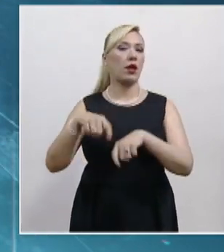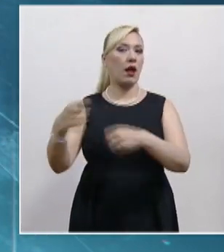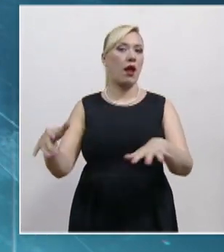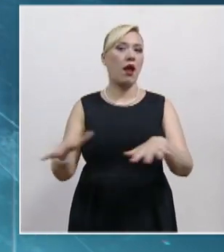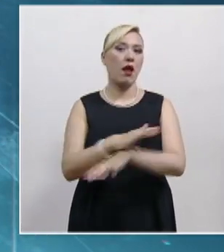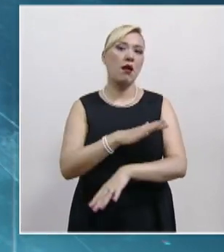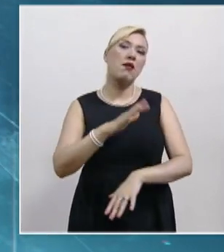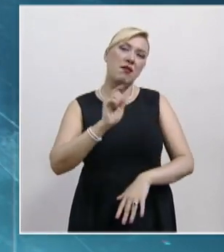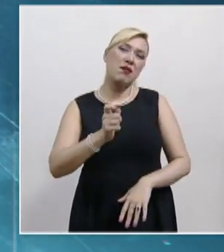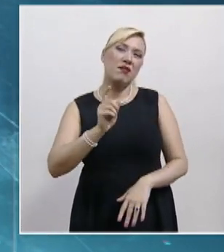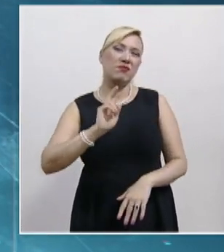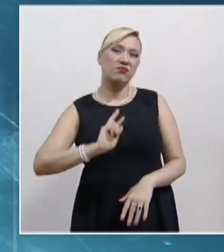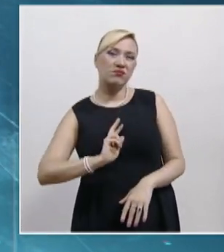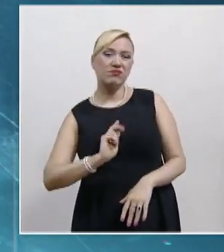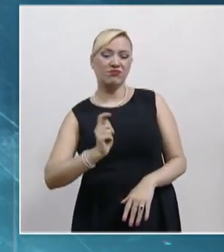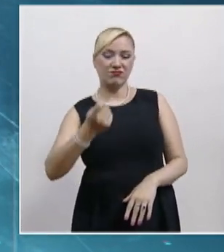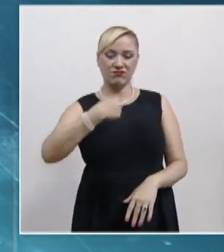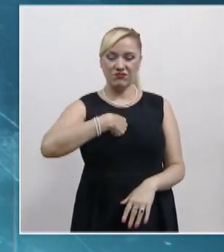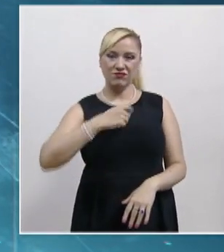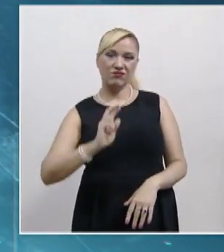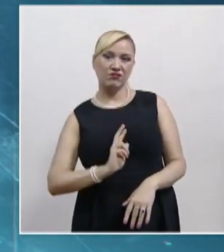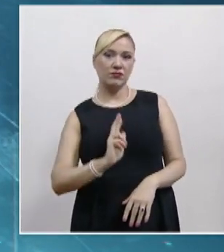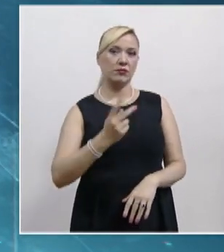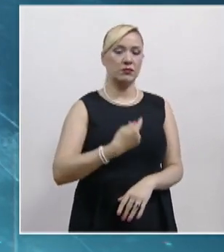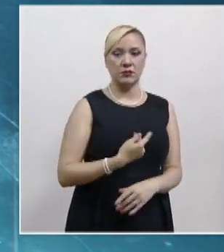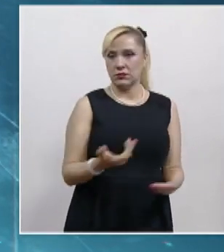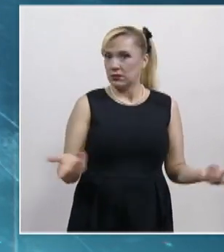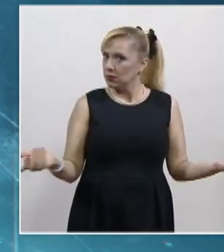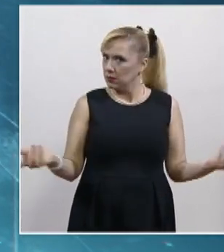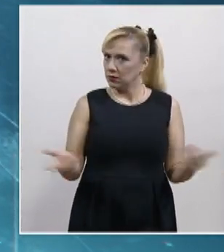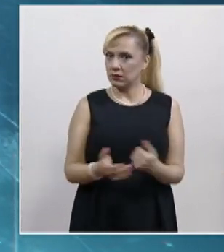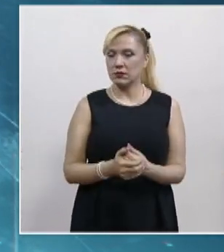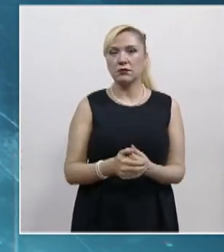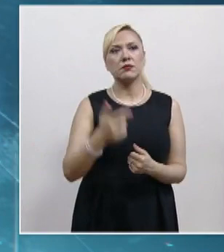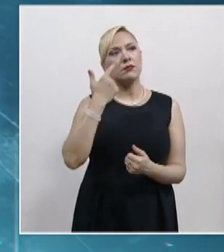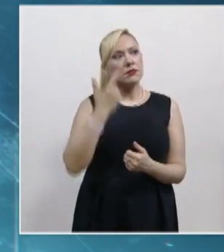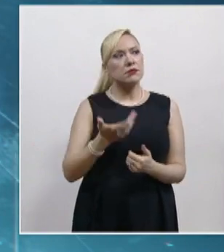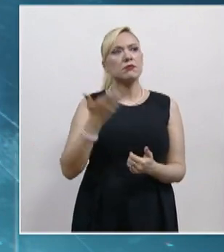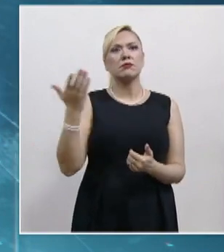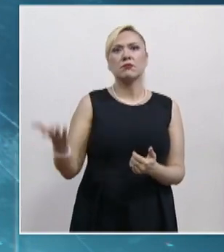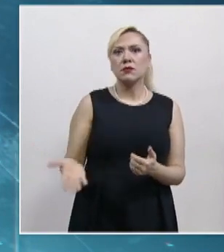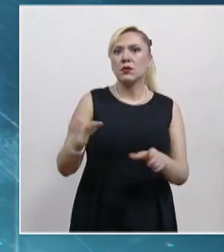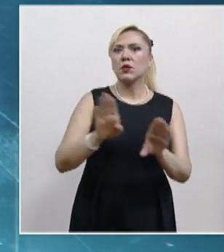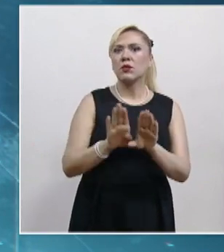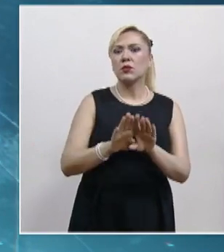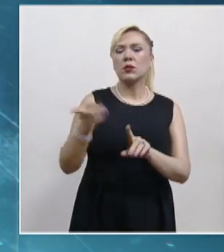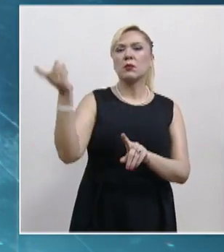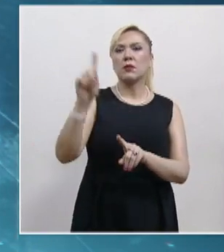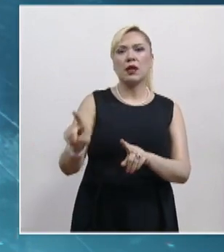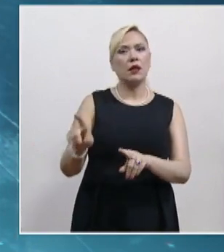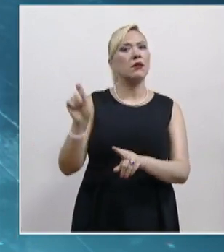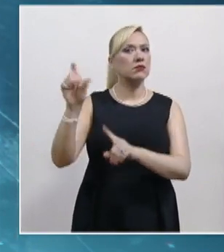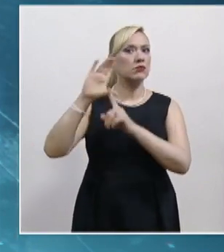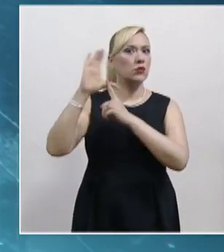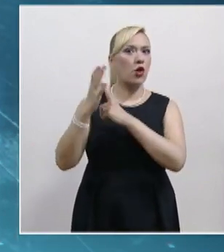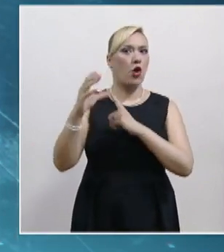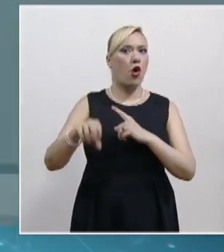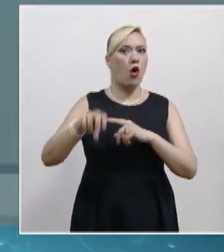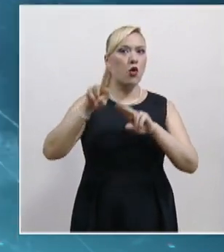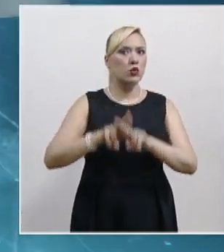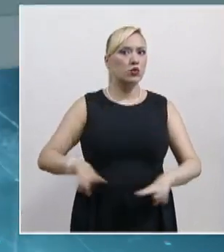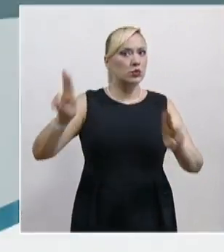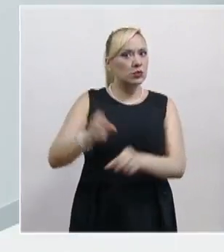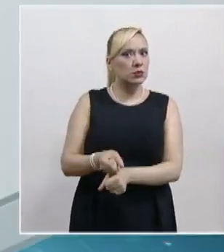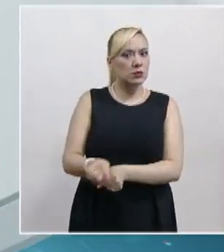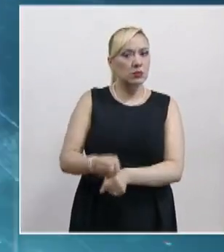La primera sala analizará si son obligatorias las medidas provisionales ordenadas por el Comité contra la Tortura de Naciones Unidas.